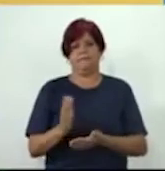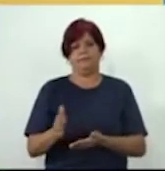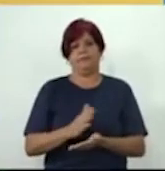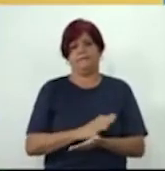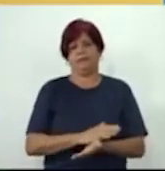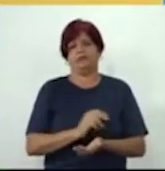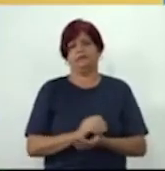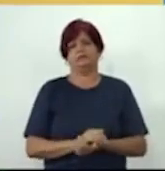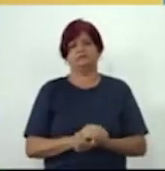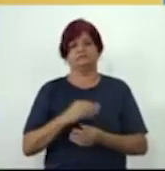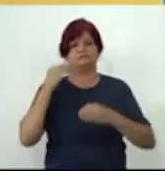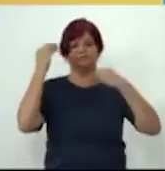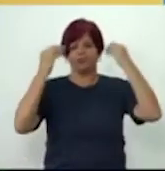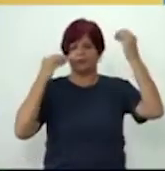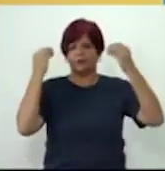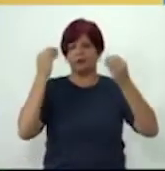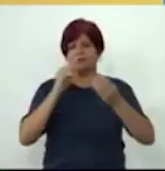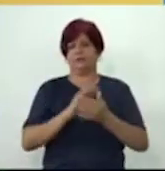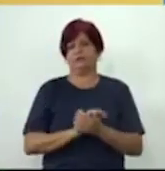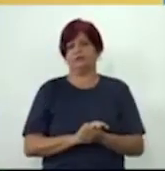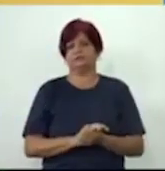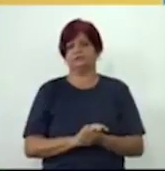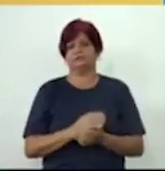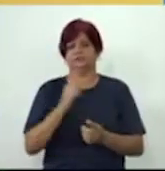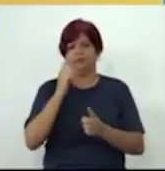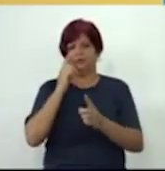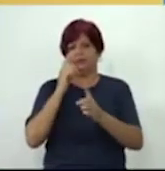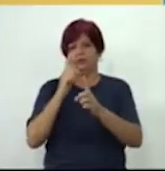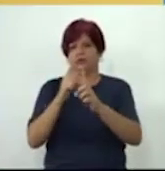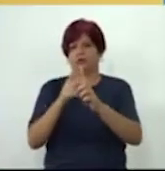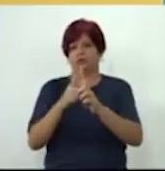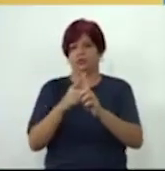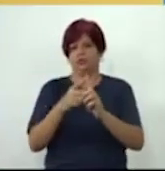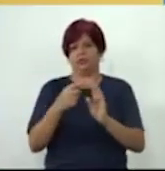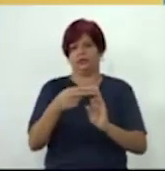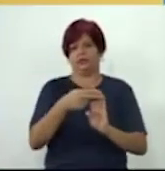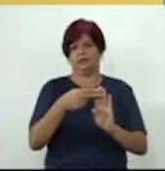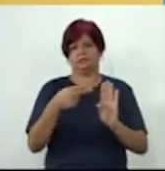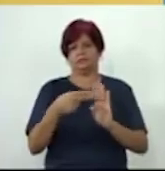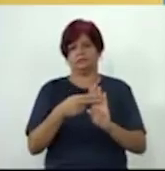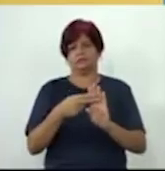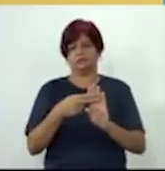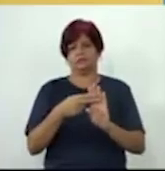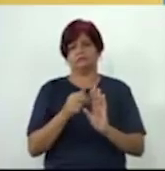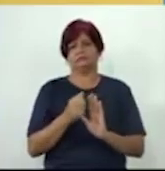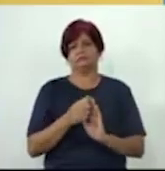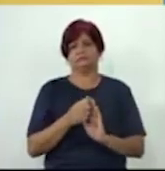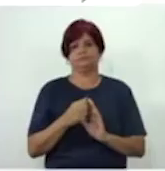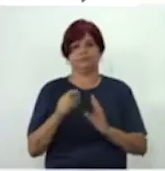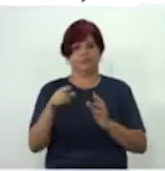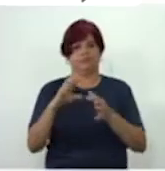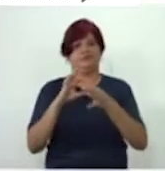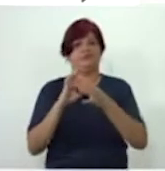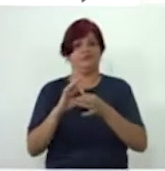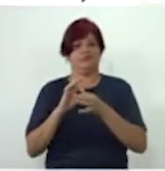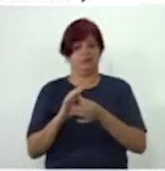al análisis de los objetivos de la asignatura en el grado.